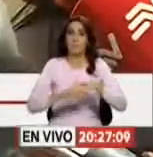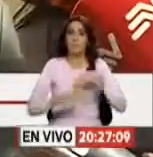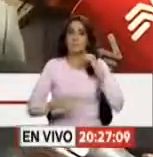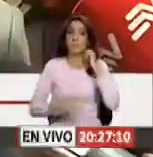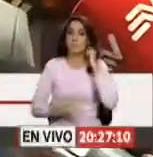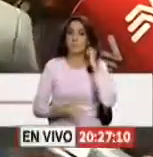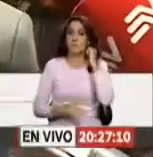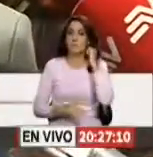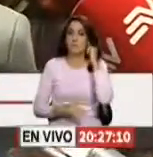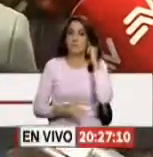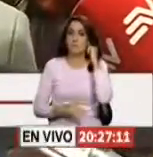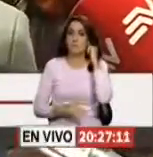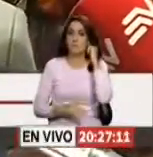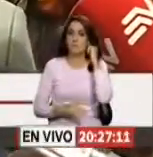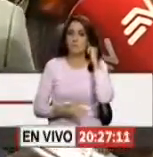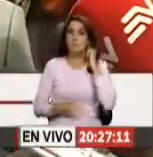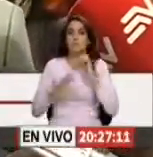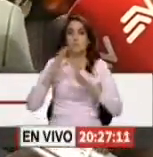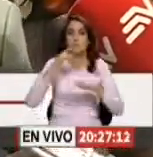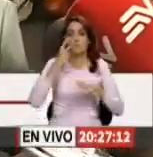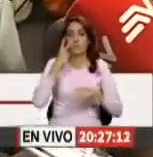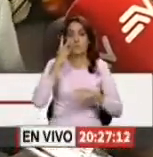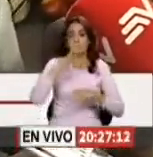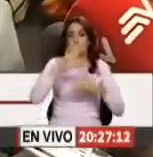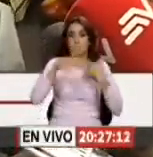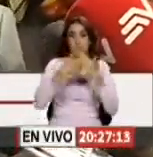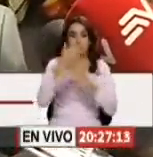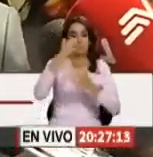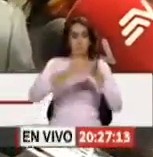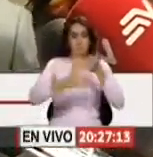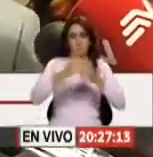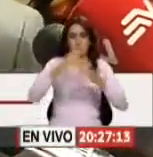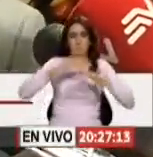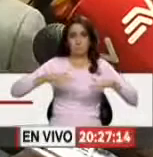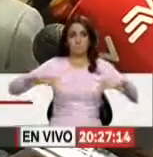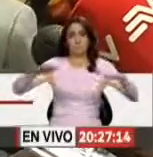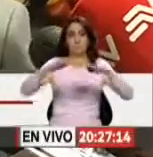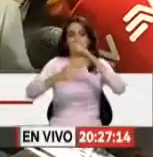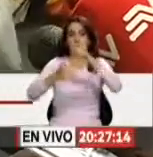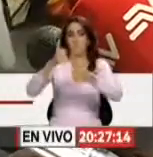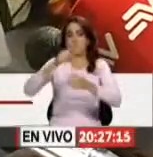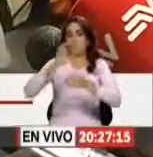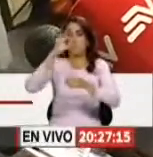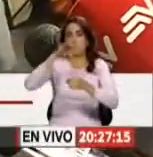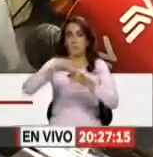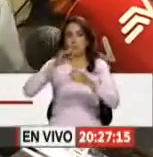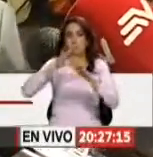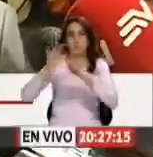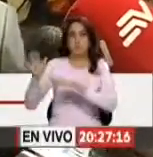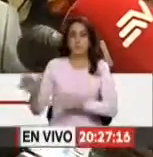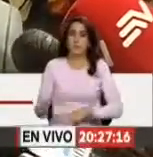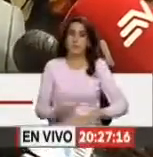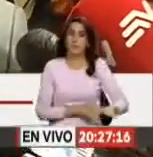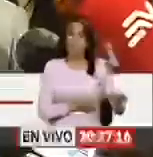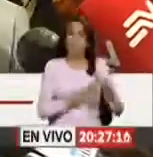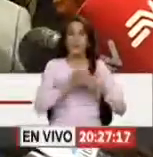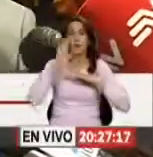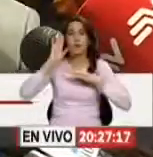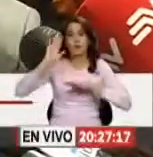Estamos viendo todos los nudos críticos, de manera que efectivamente esa jornada electoral se lleve a cabo sin ningún ninguna novedad, con un